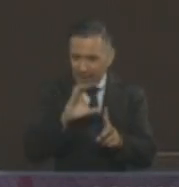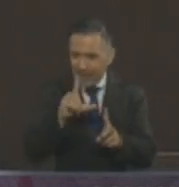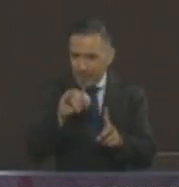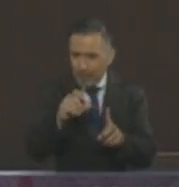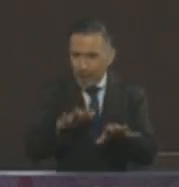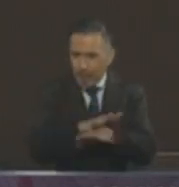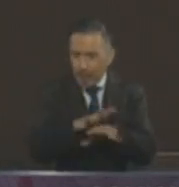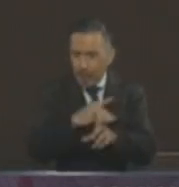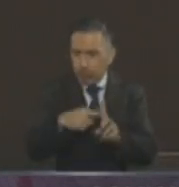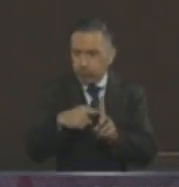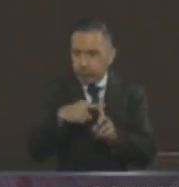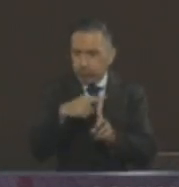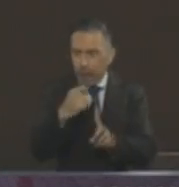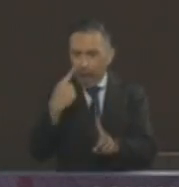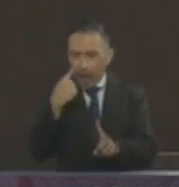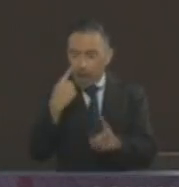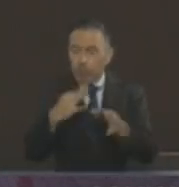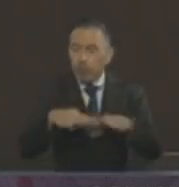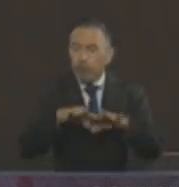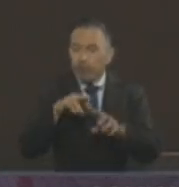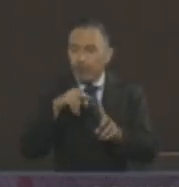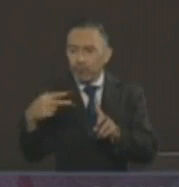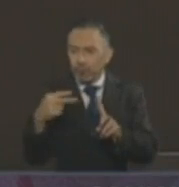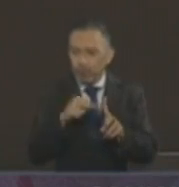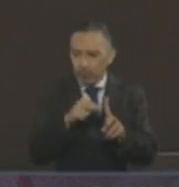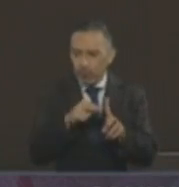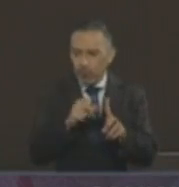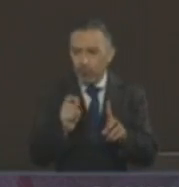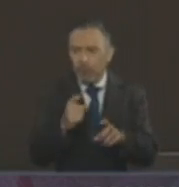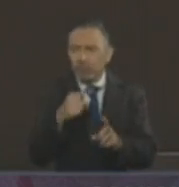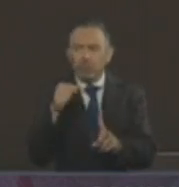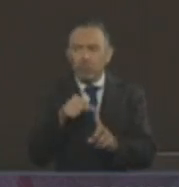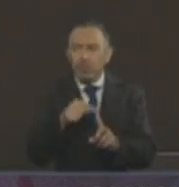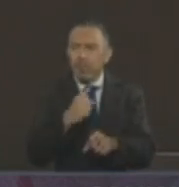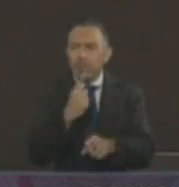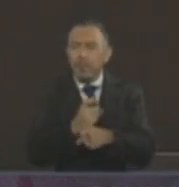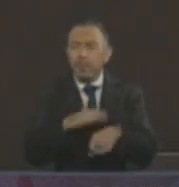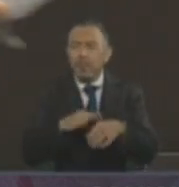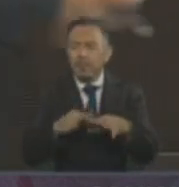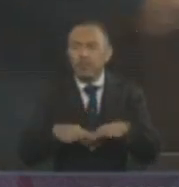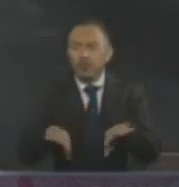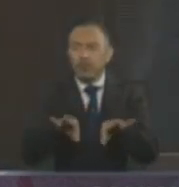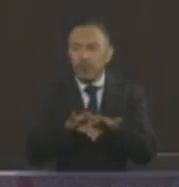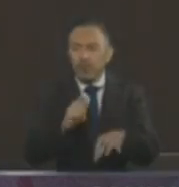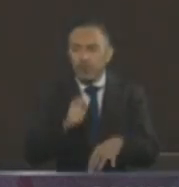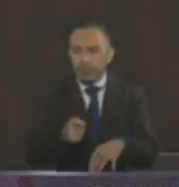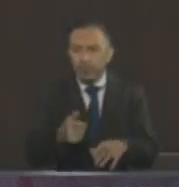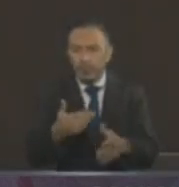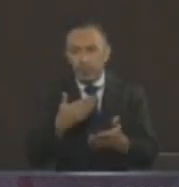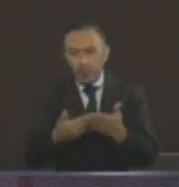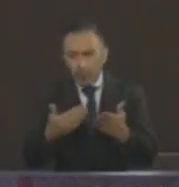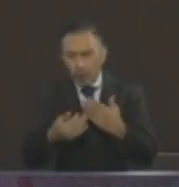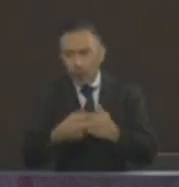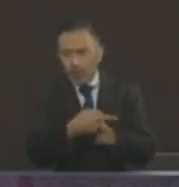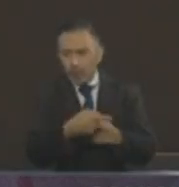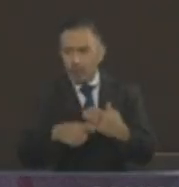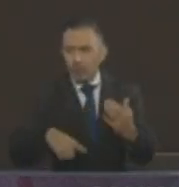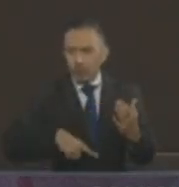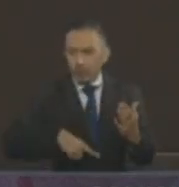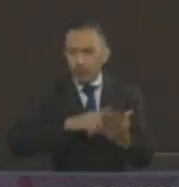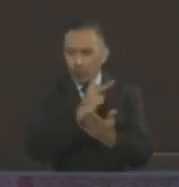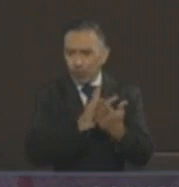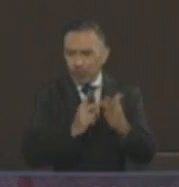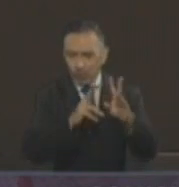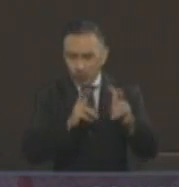comunes no son Perdón son de forma primogénea organizados en una falta de políticas públicas con